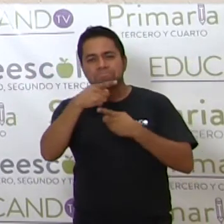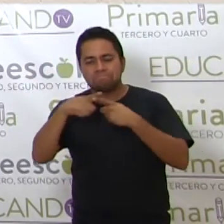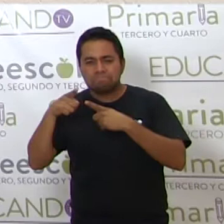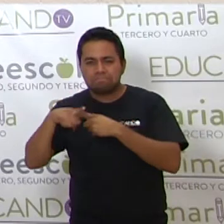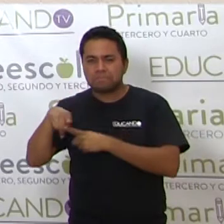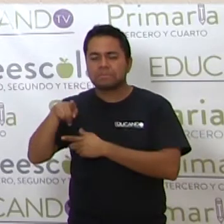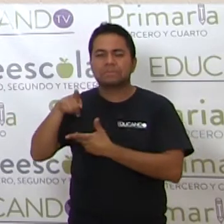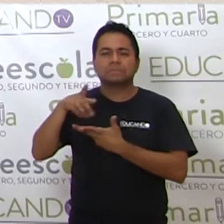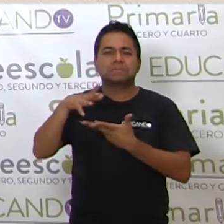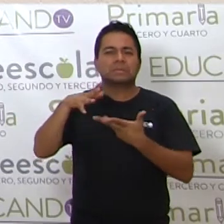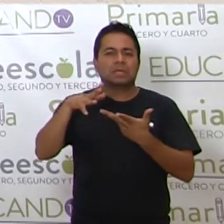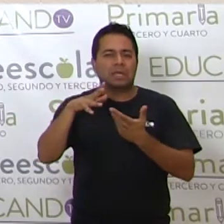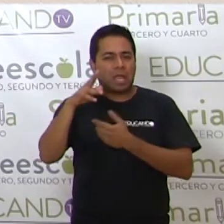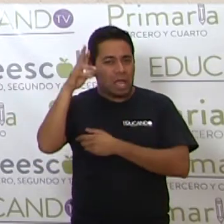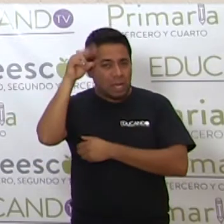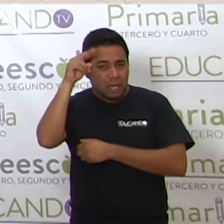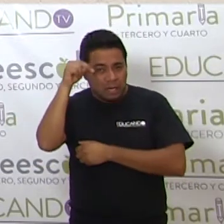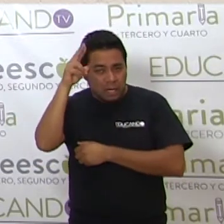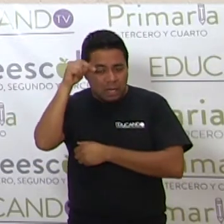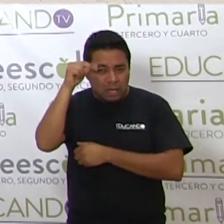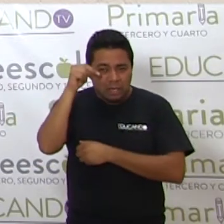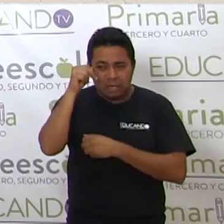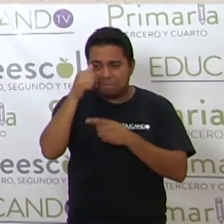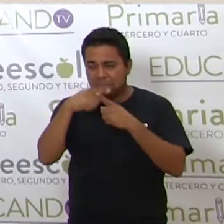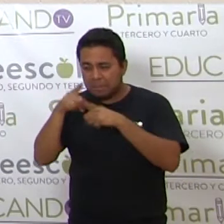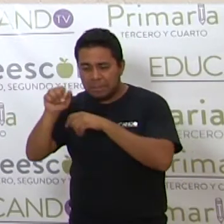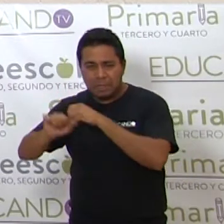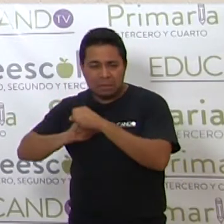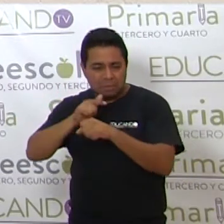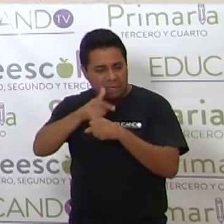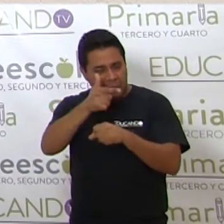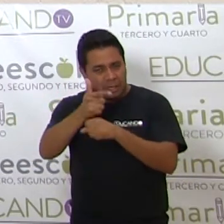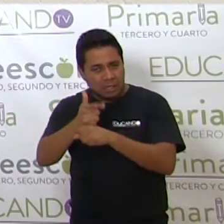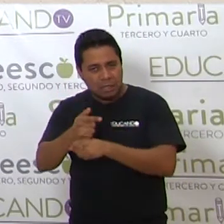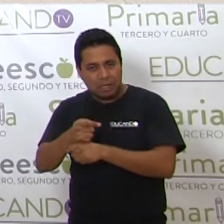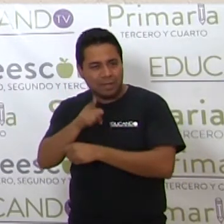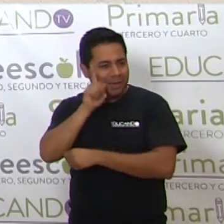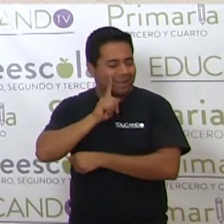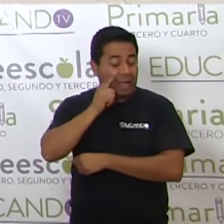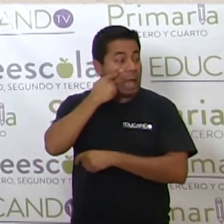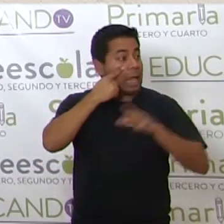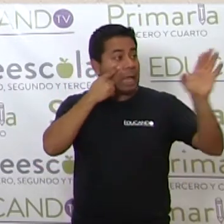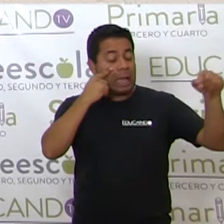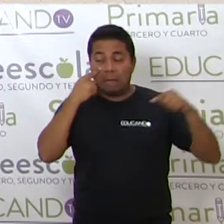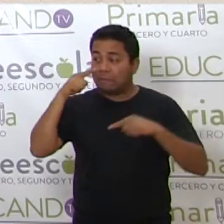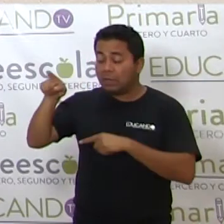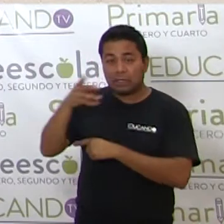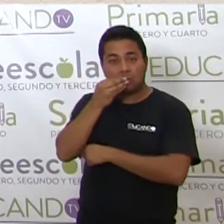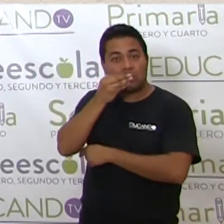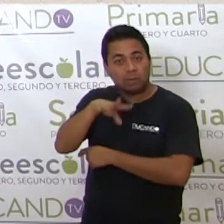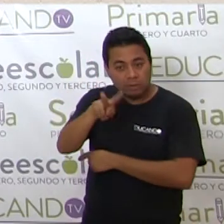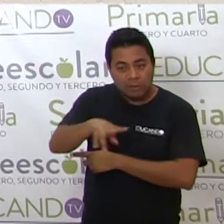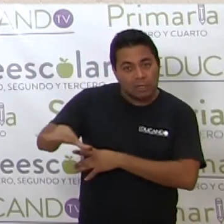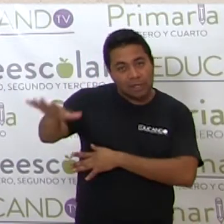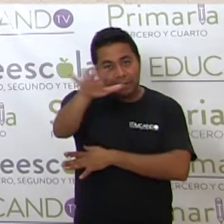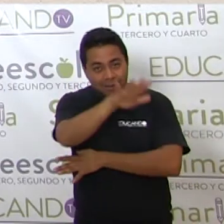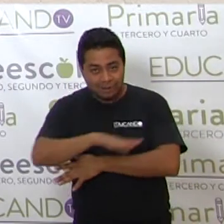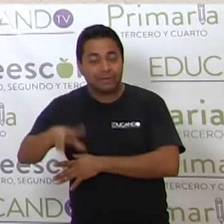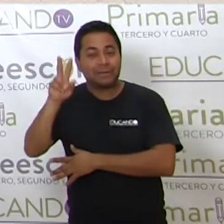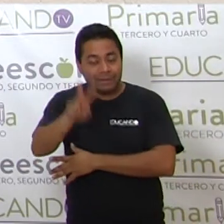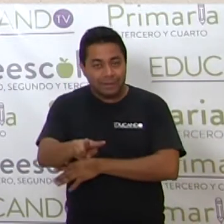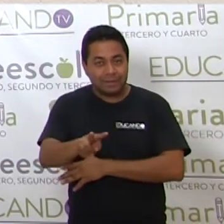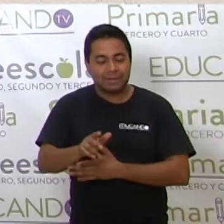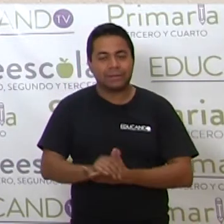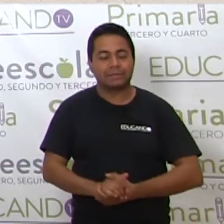liebres y toda clase de casa mira exclamó la mujer verdad que es hermoso todo esto